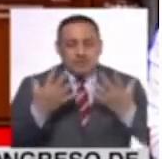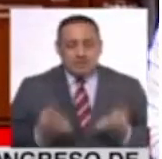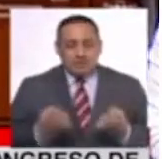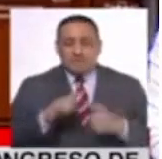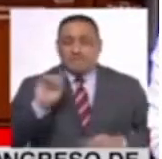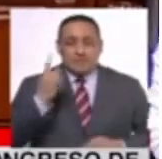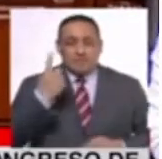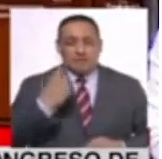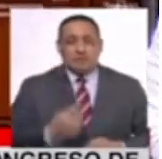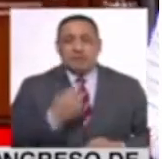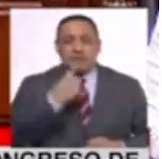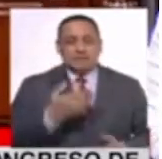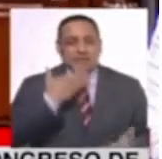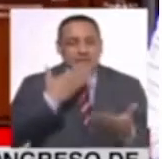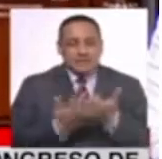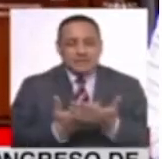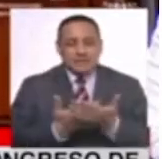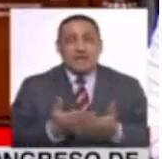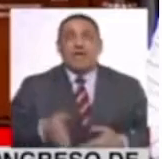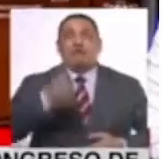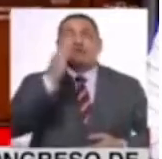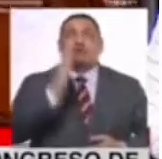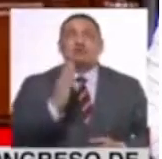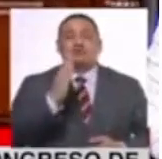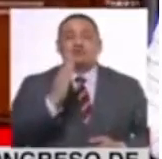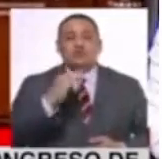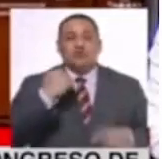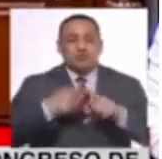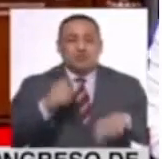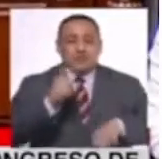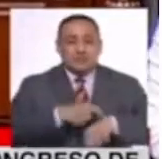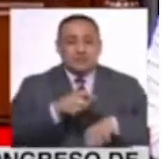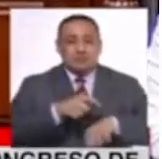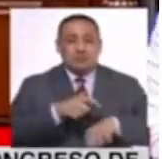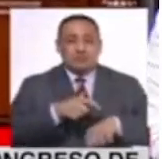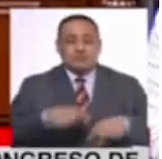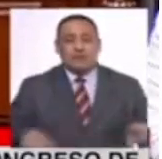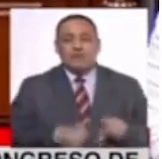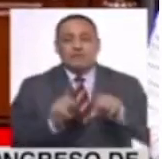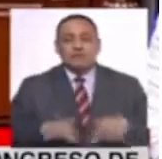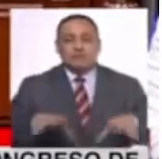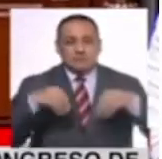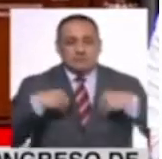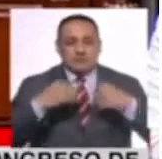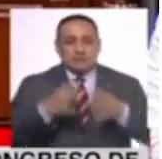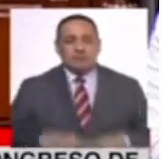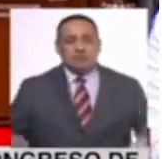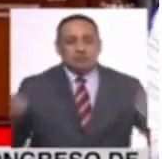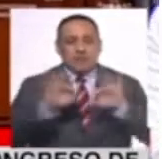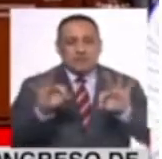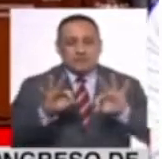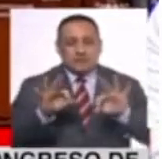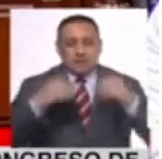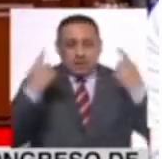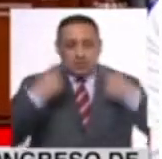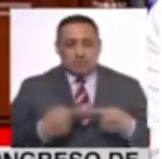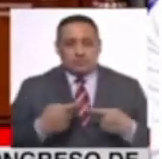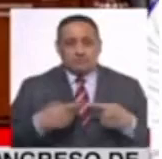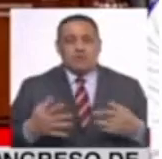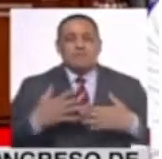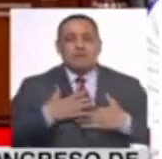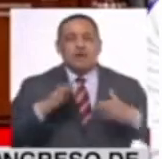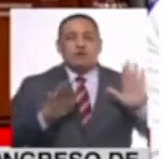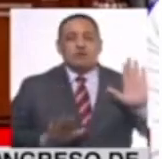en principio, agradecerle a Dios por la oportunidad de asumir tan importante reto.